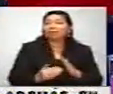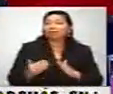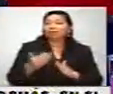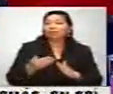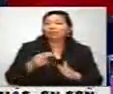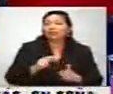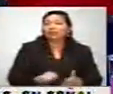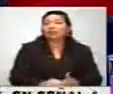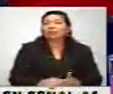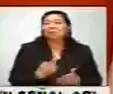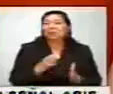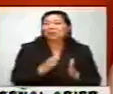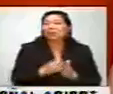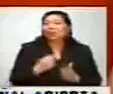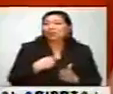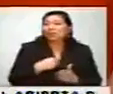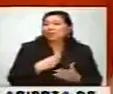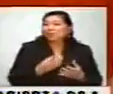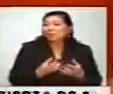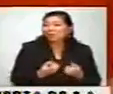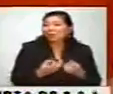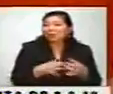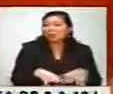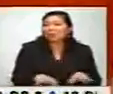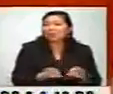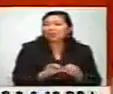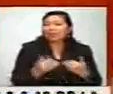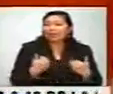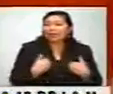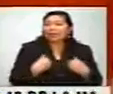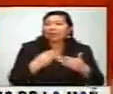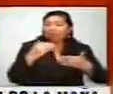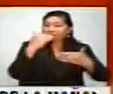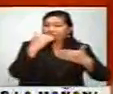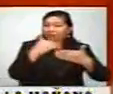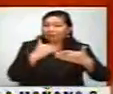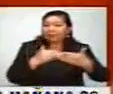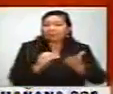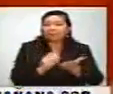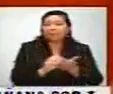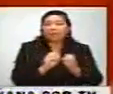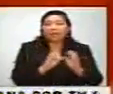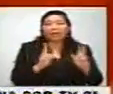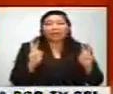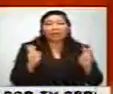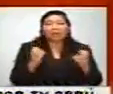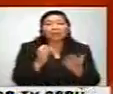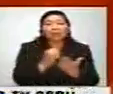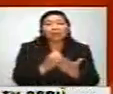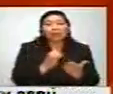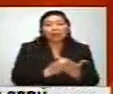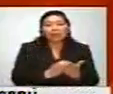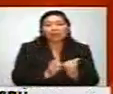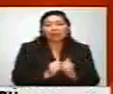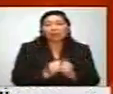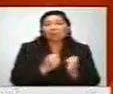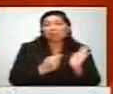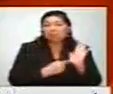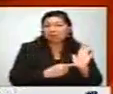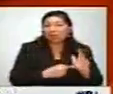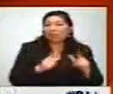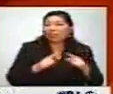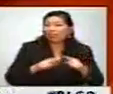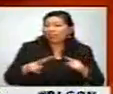el debate. Por ejemplo, a nosotros nos importa mucho el tener estas reglas de claridad en temas de contrataciones con la publicidad en